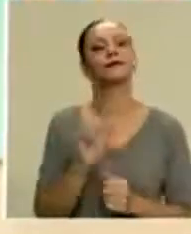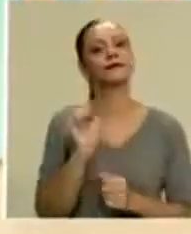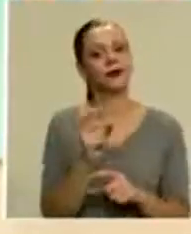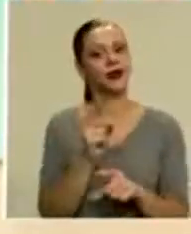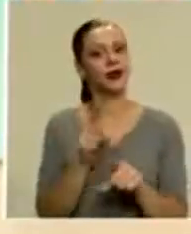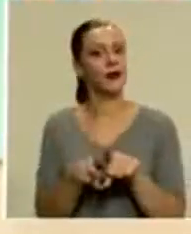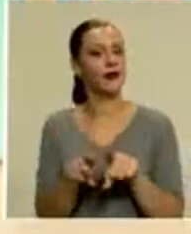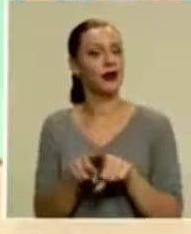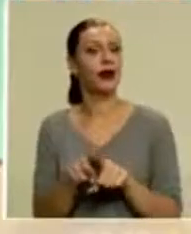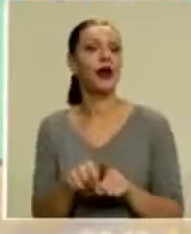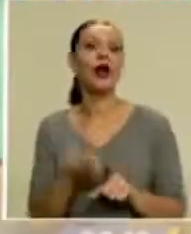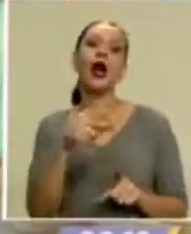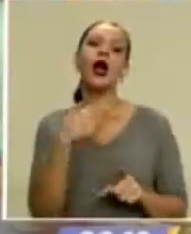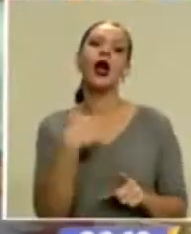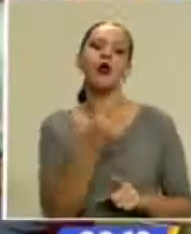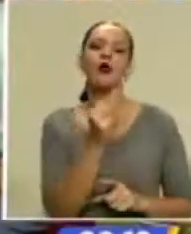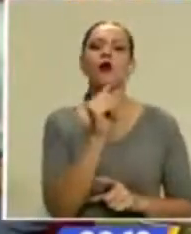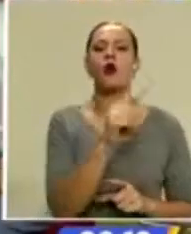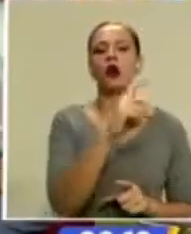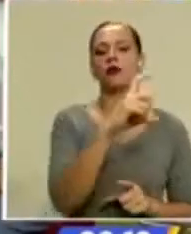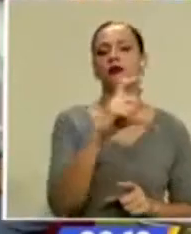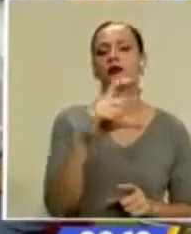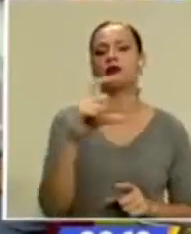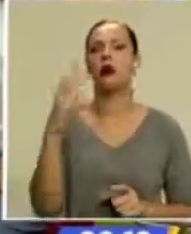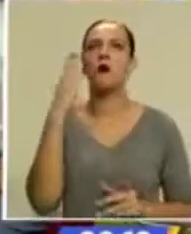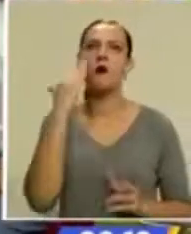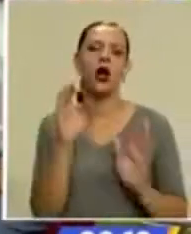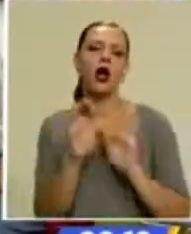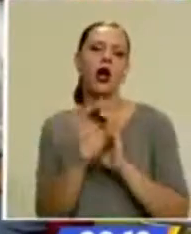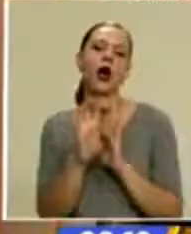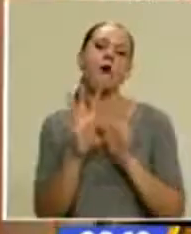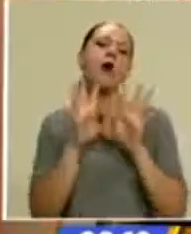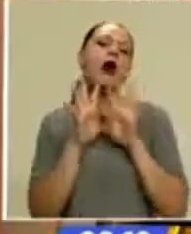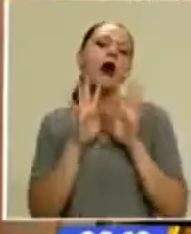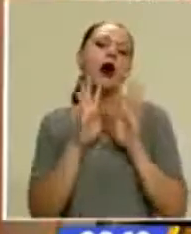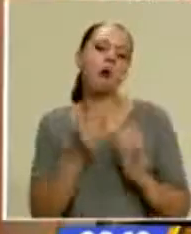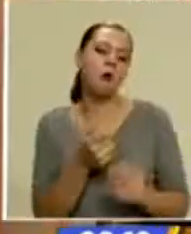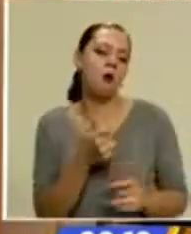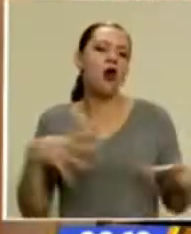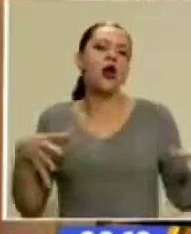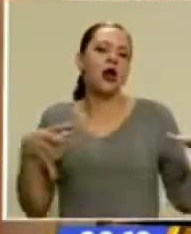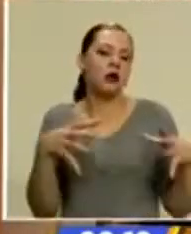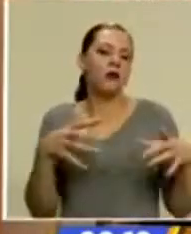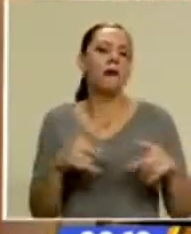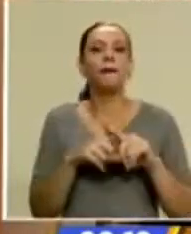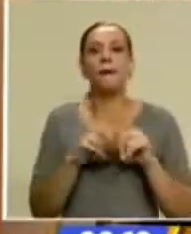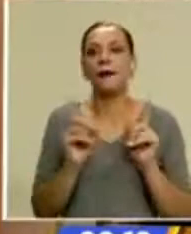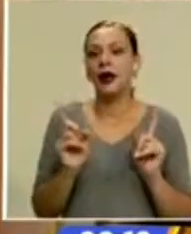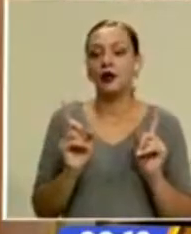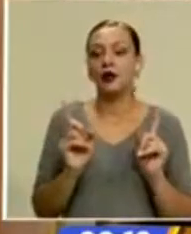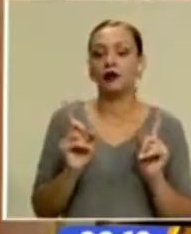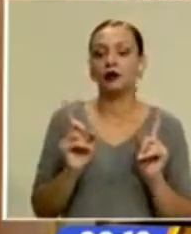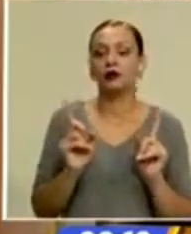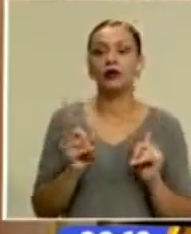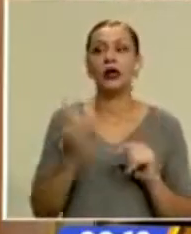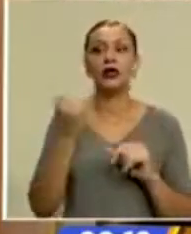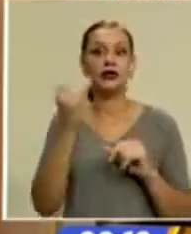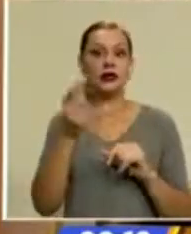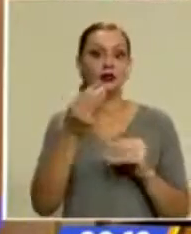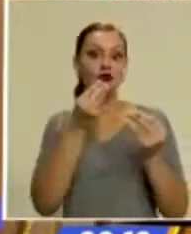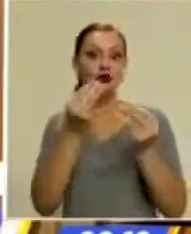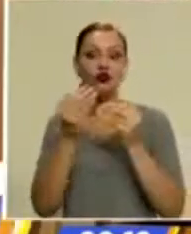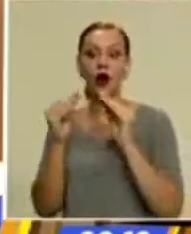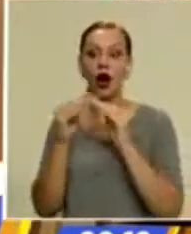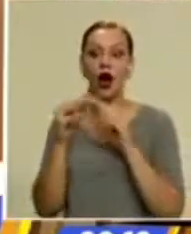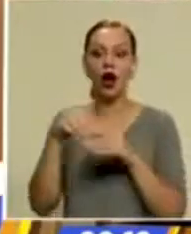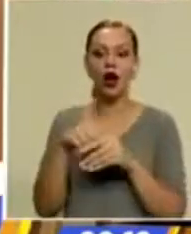sí, también, ¿verdad? Ahí yo puse esa cantidad, Sergio, porque, digamos, estamos hablando que somos poquitos. Sí. ¿Verdad? Pero si son muchos